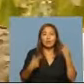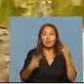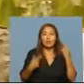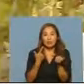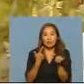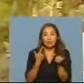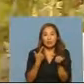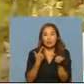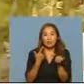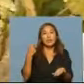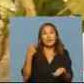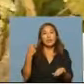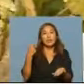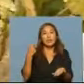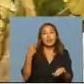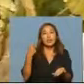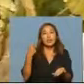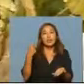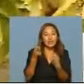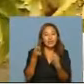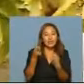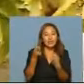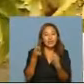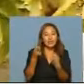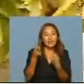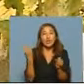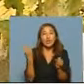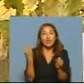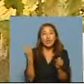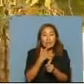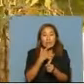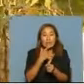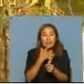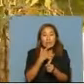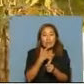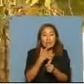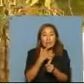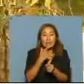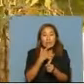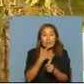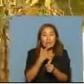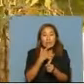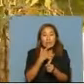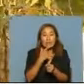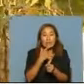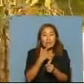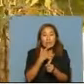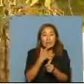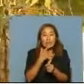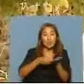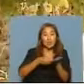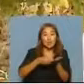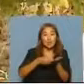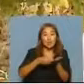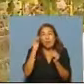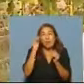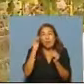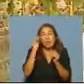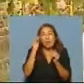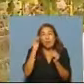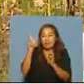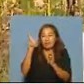provisorio. Entendemos que no podemos permitir precios diferenciales porque eso va atenta contra el productor, provocándole